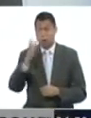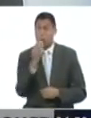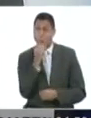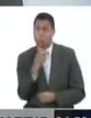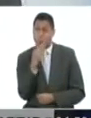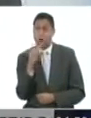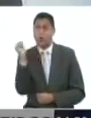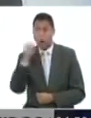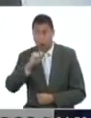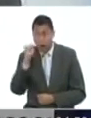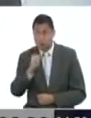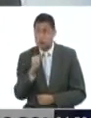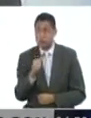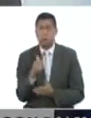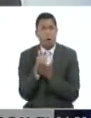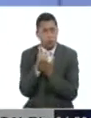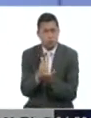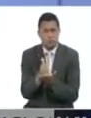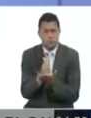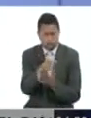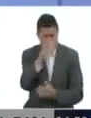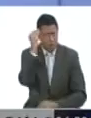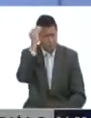favorable con una adecuada intervención. ¿Y usted considera